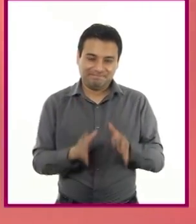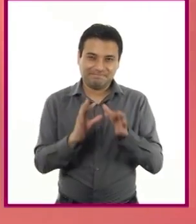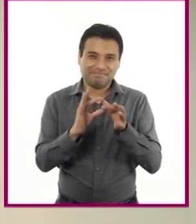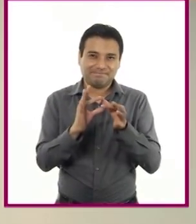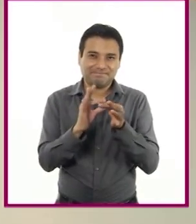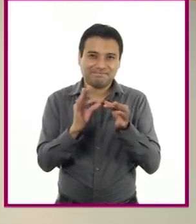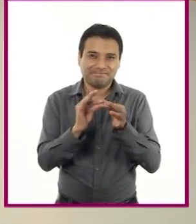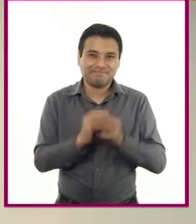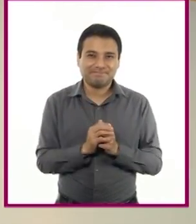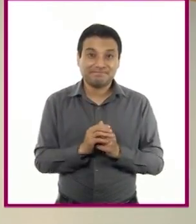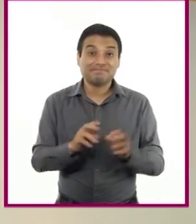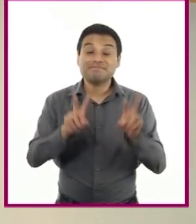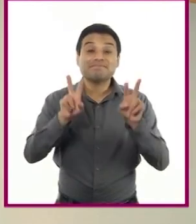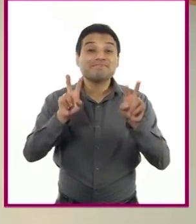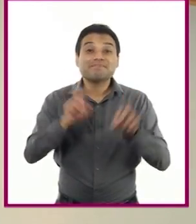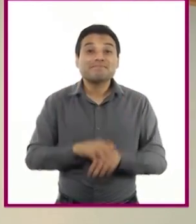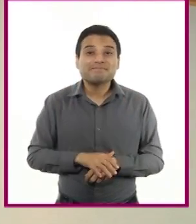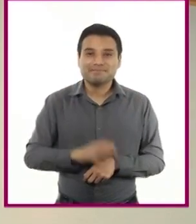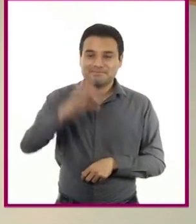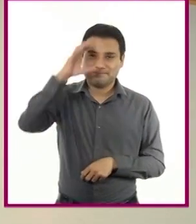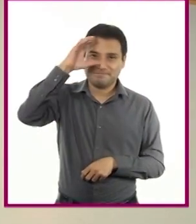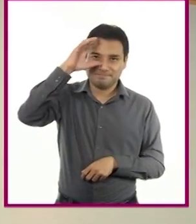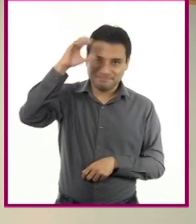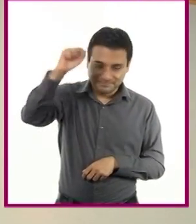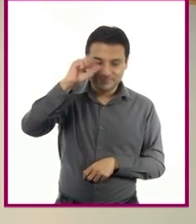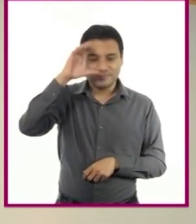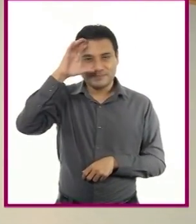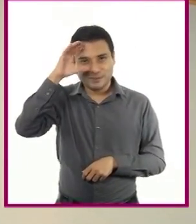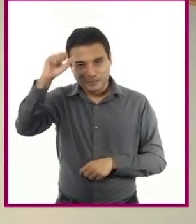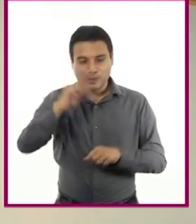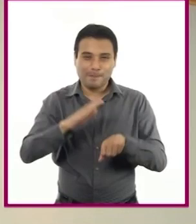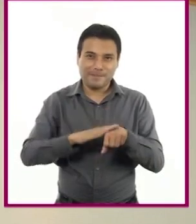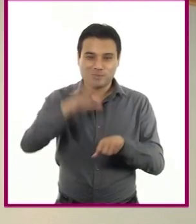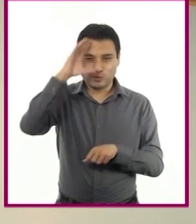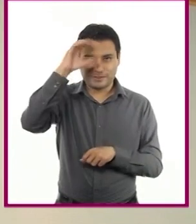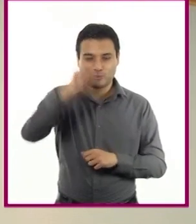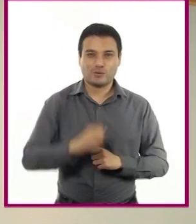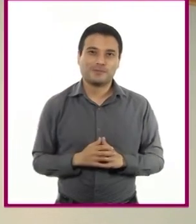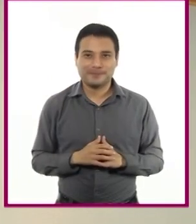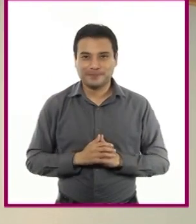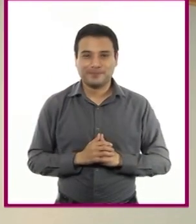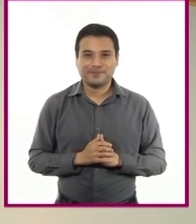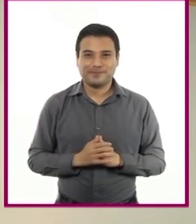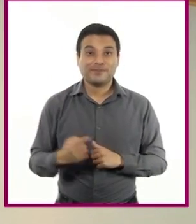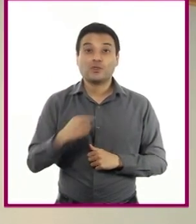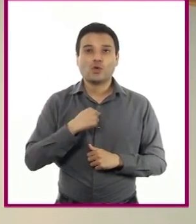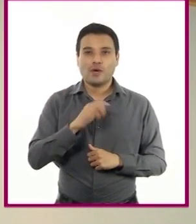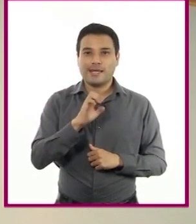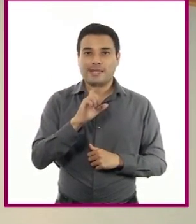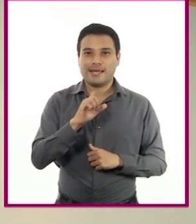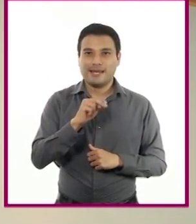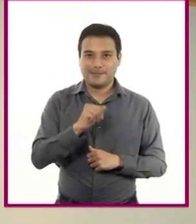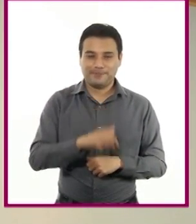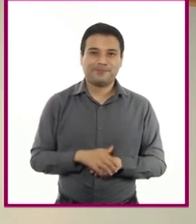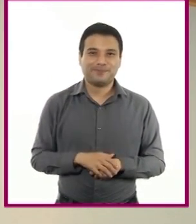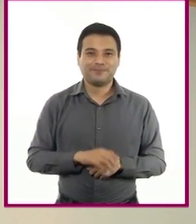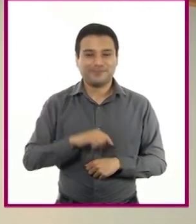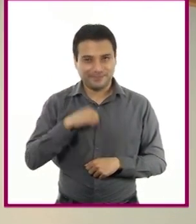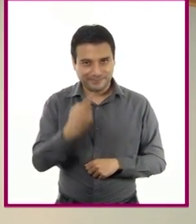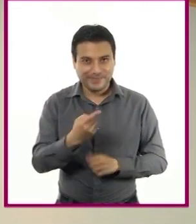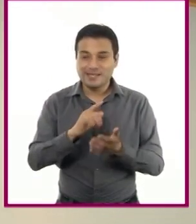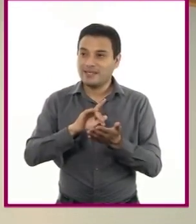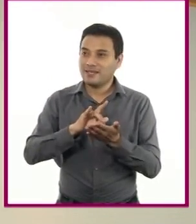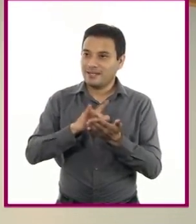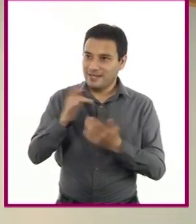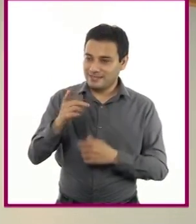sobre conceptos, conceptos y más conceptos. Soy Elena González y quiero agradecer